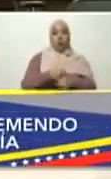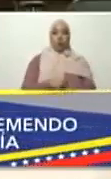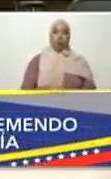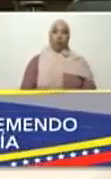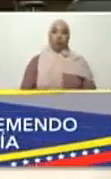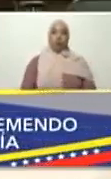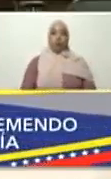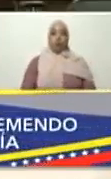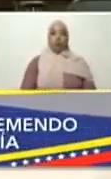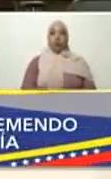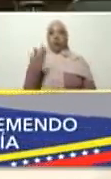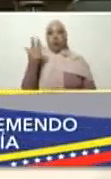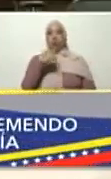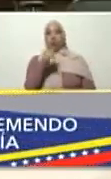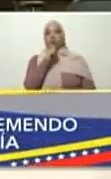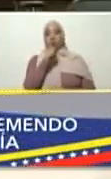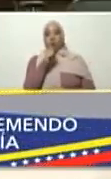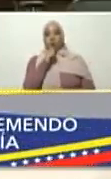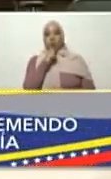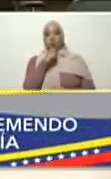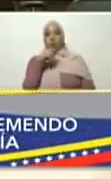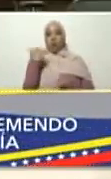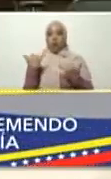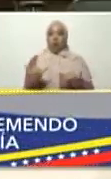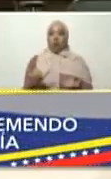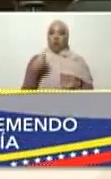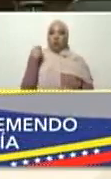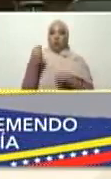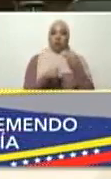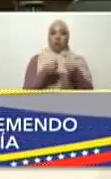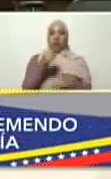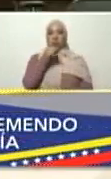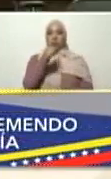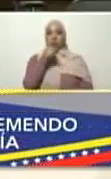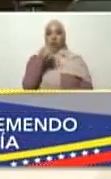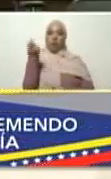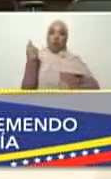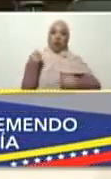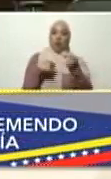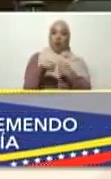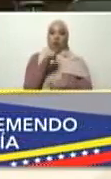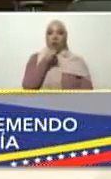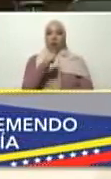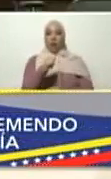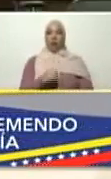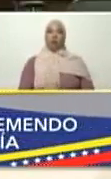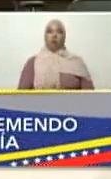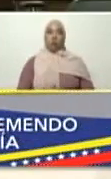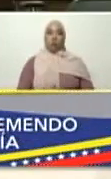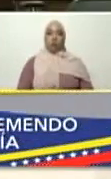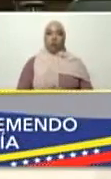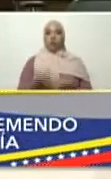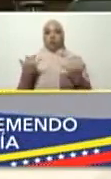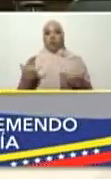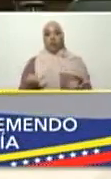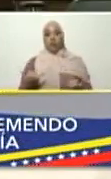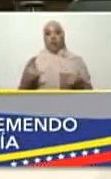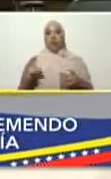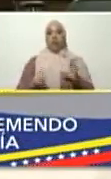pero eso está conectado directamente con la inmensa potencialidad de la economía comunal, que está apenas